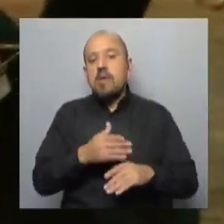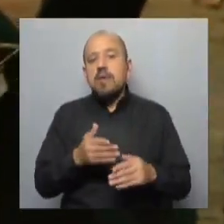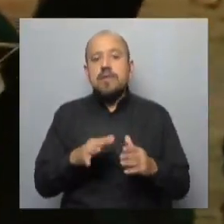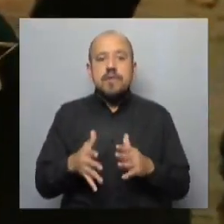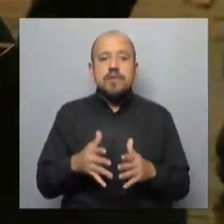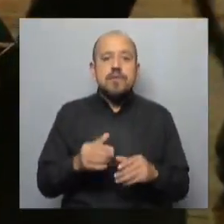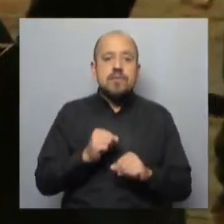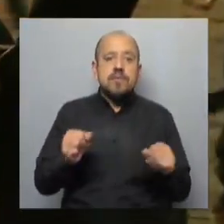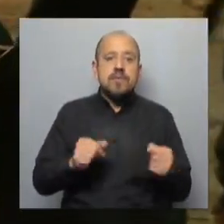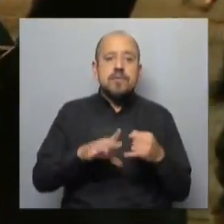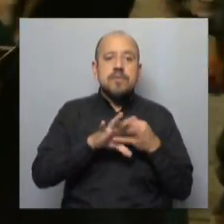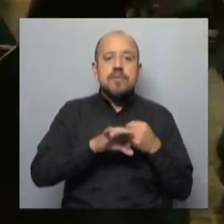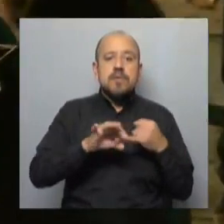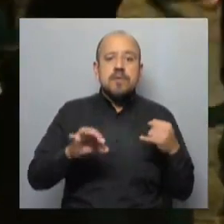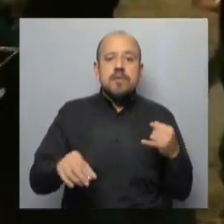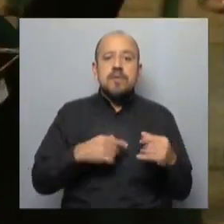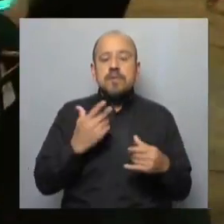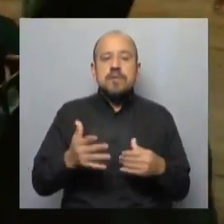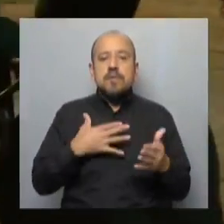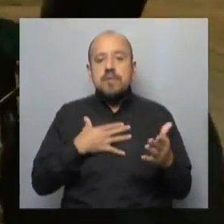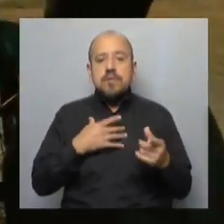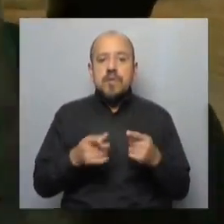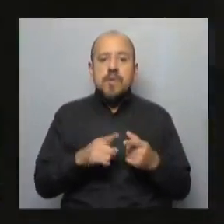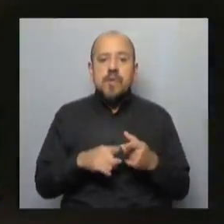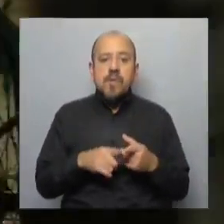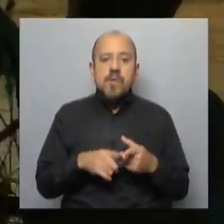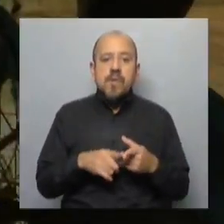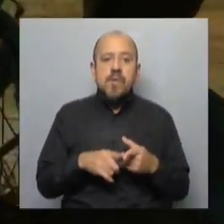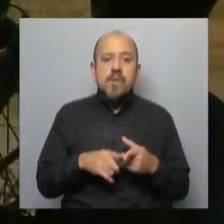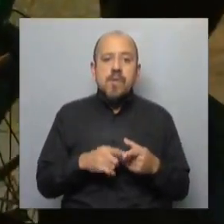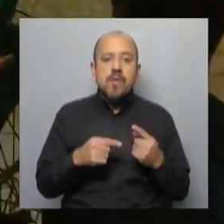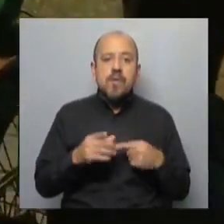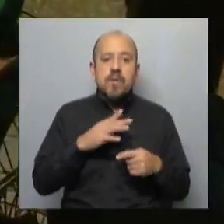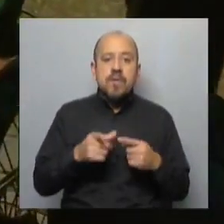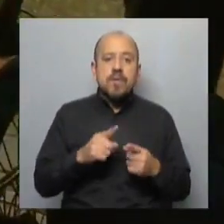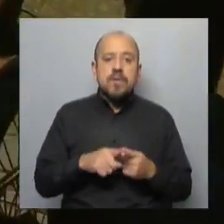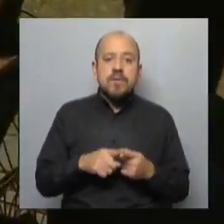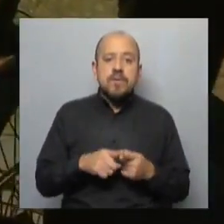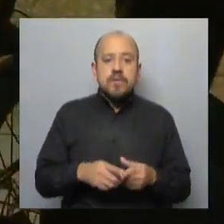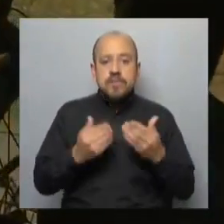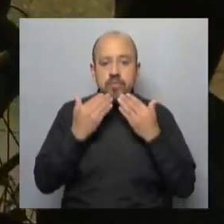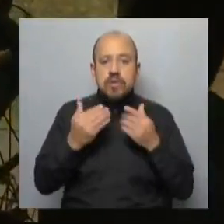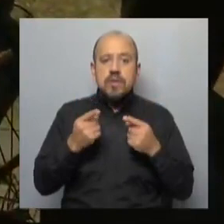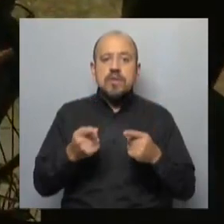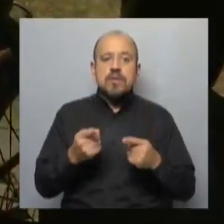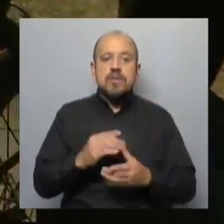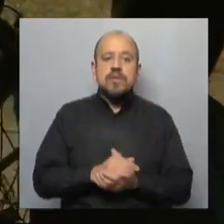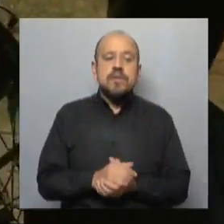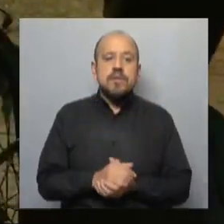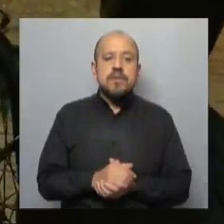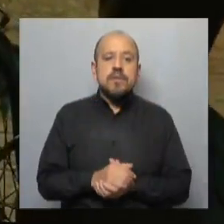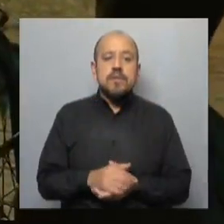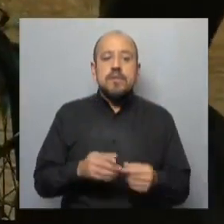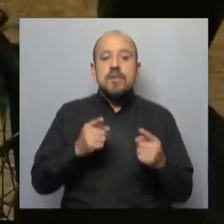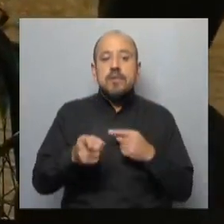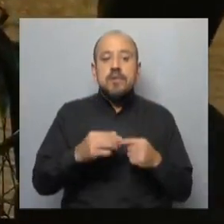como para festejar un poco bailar un poco y bueno celebrarlo como se pedro muchísimas gracias y con esa imagen que estamos viendo